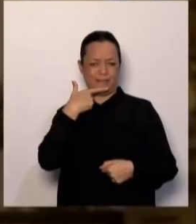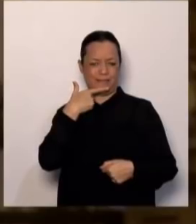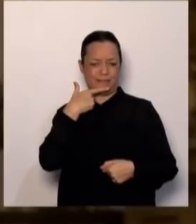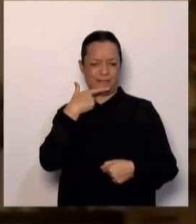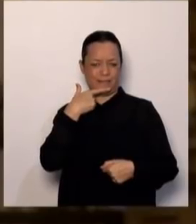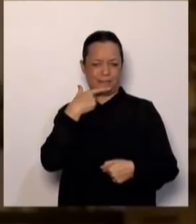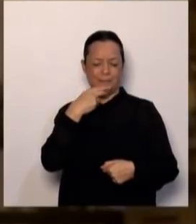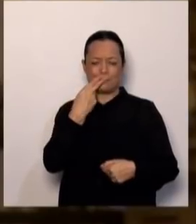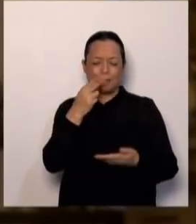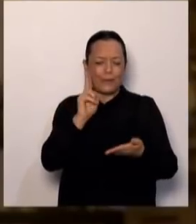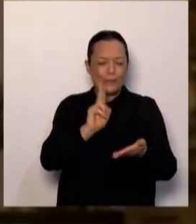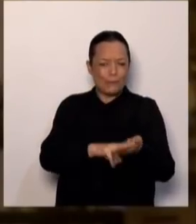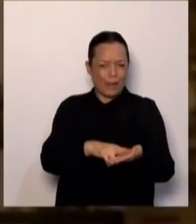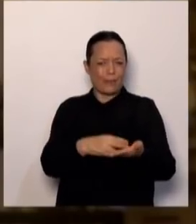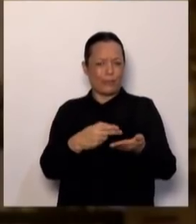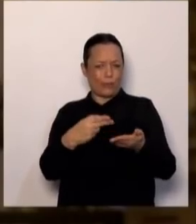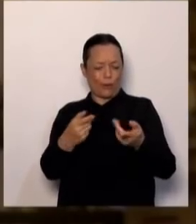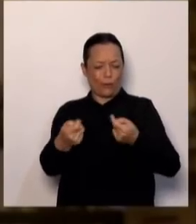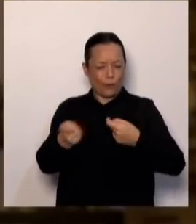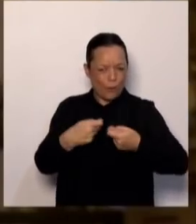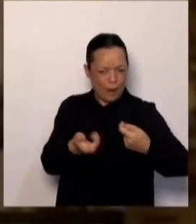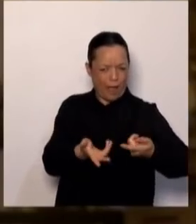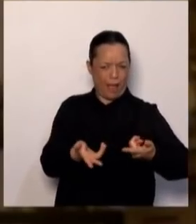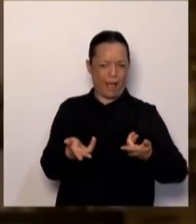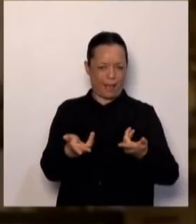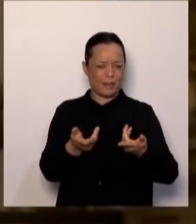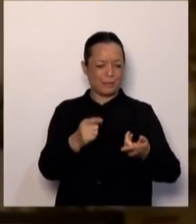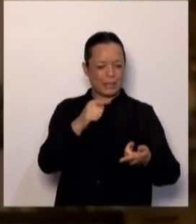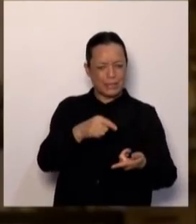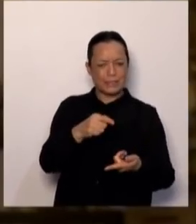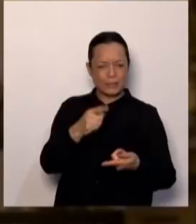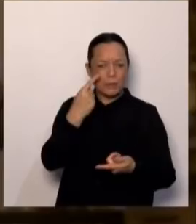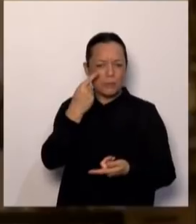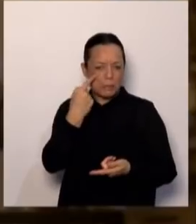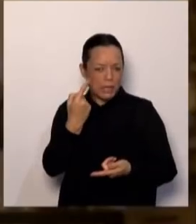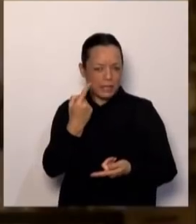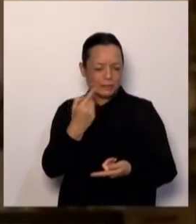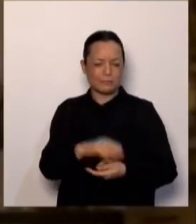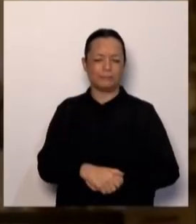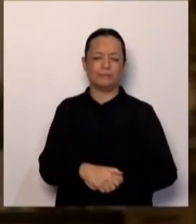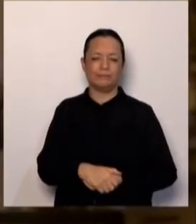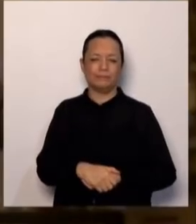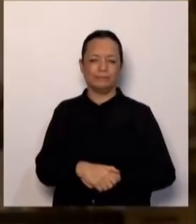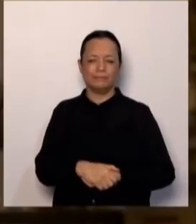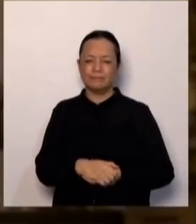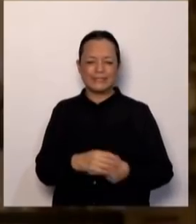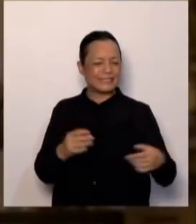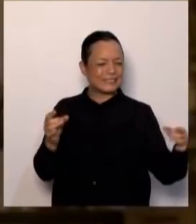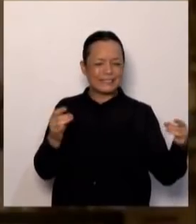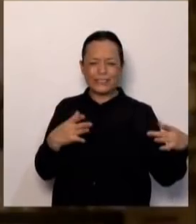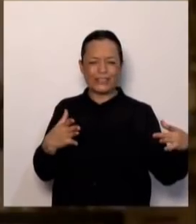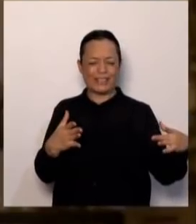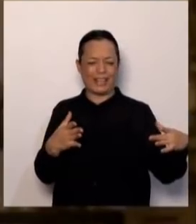cobrar impuestos, para poder vivir con ese imperio que los sometía. Entonces no se podían ver,